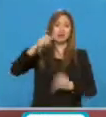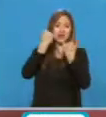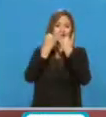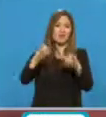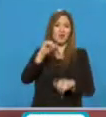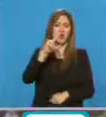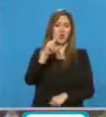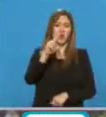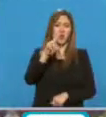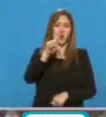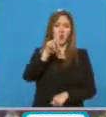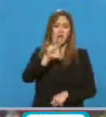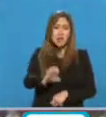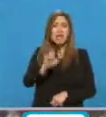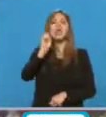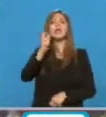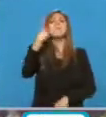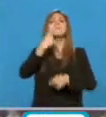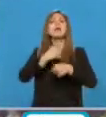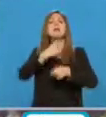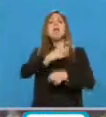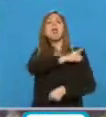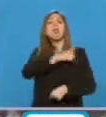haciendo es que manden un correo,